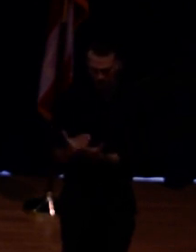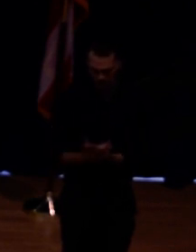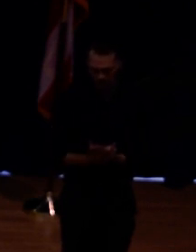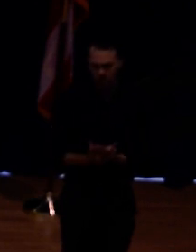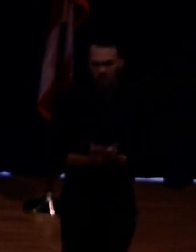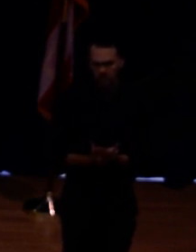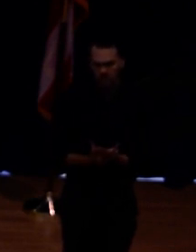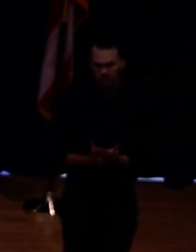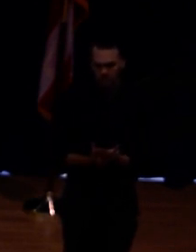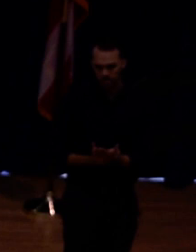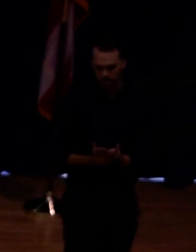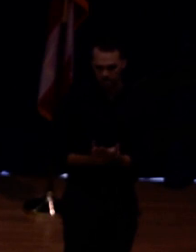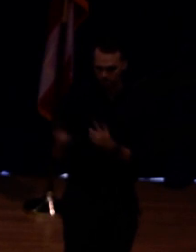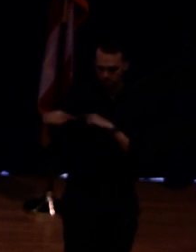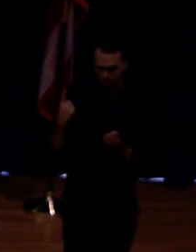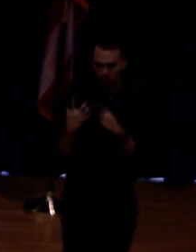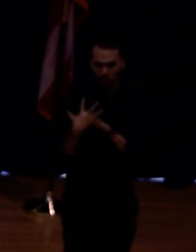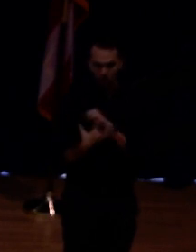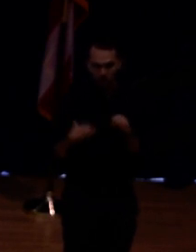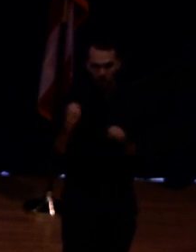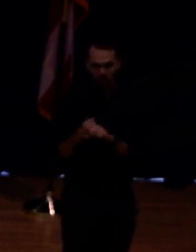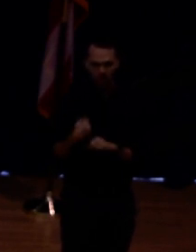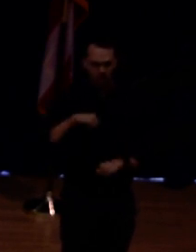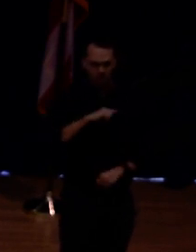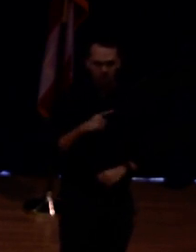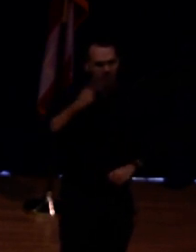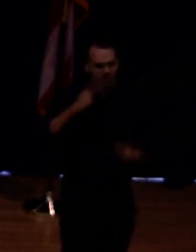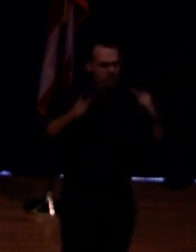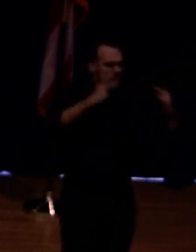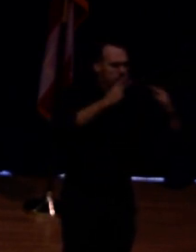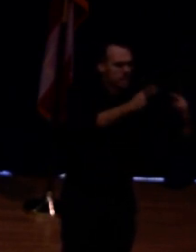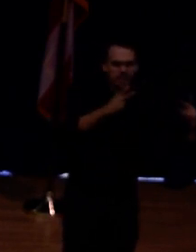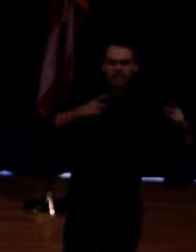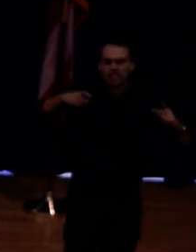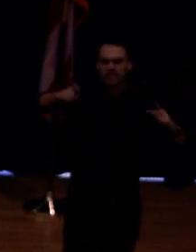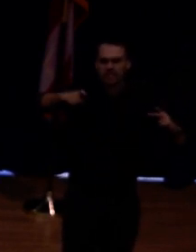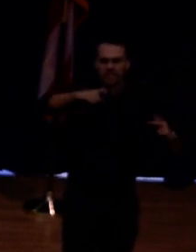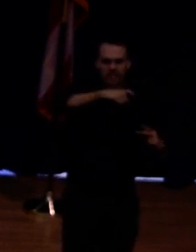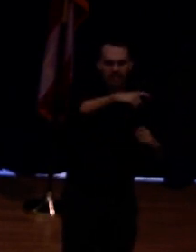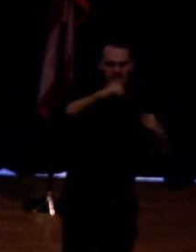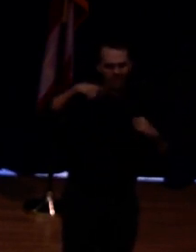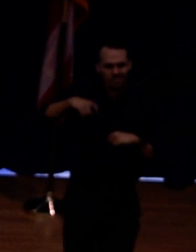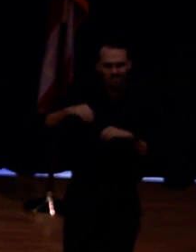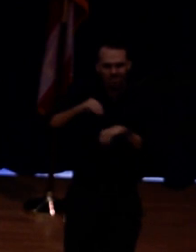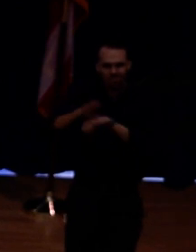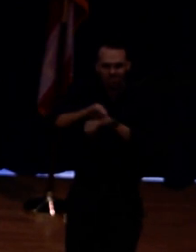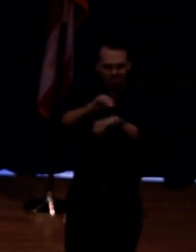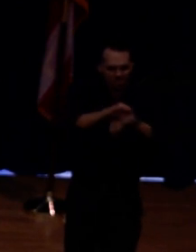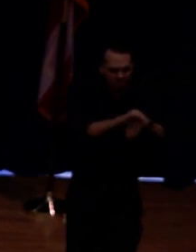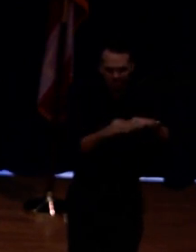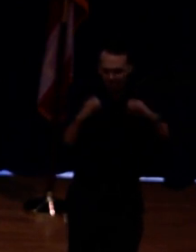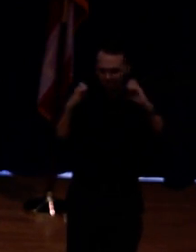y a través de los años seguimos sintiendo la necesidad de inculcar un poco de información más